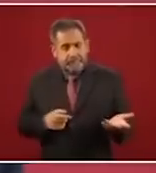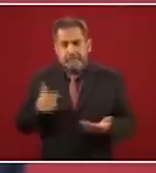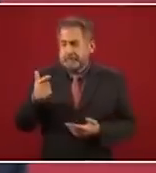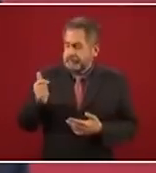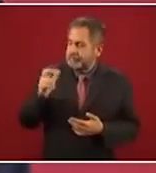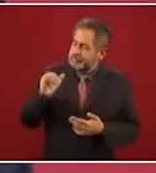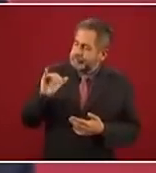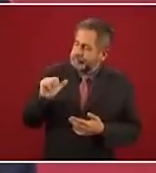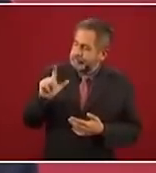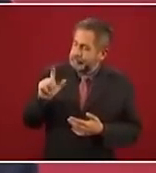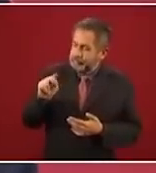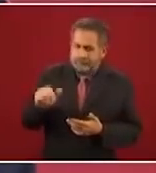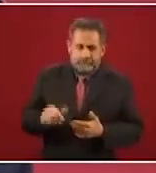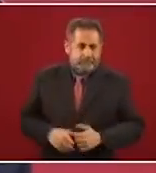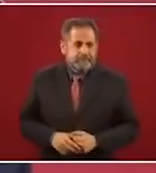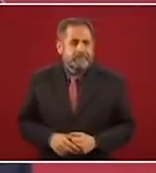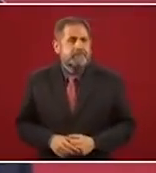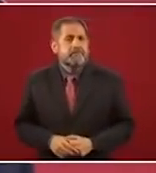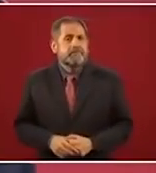García Luna.